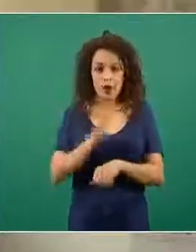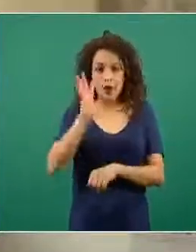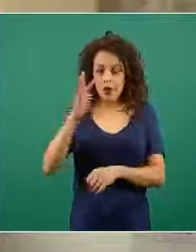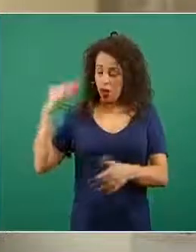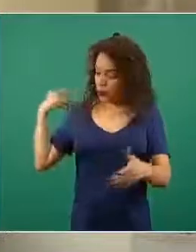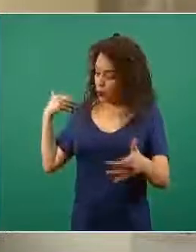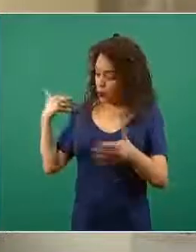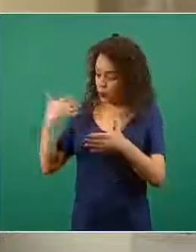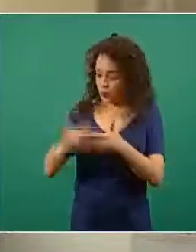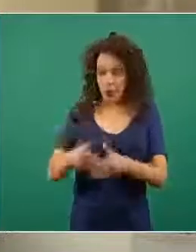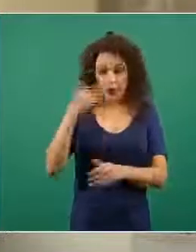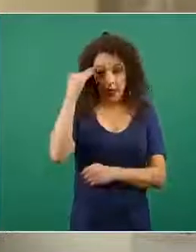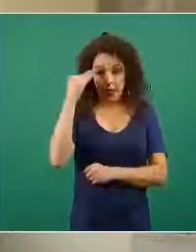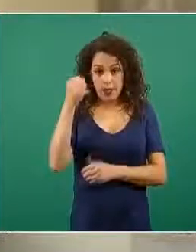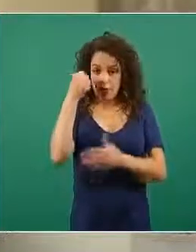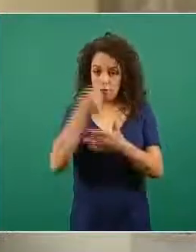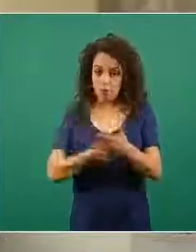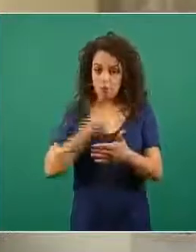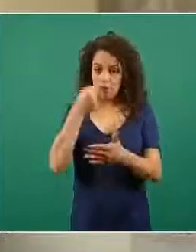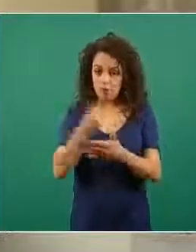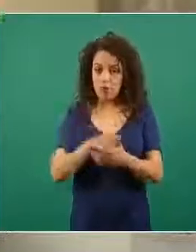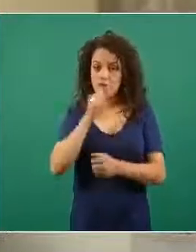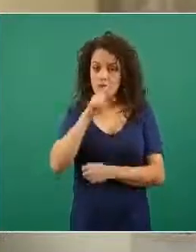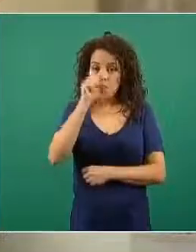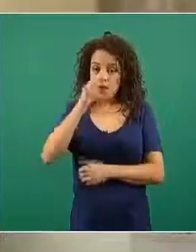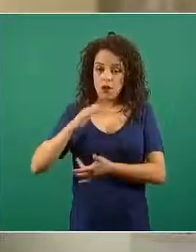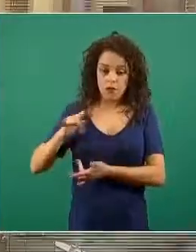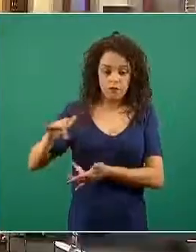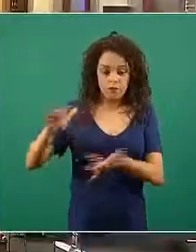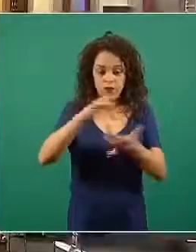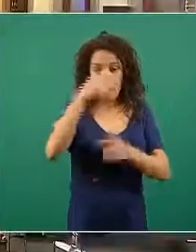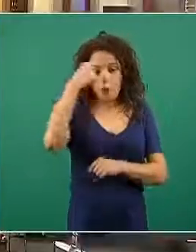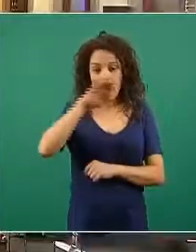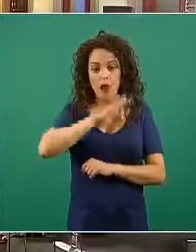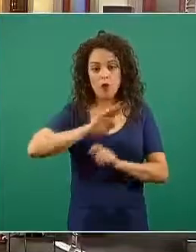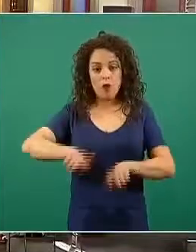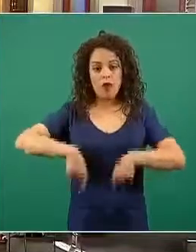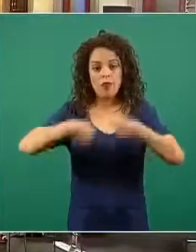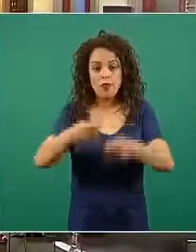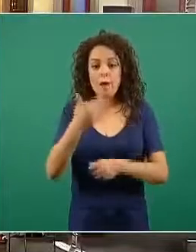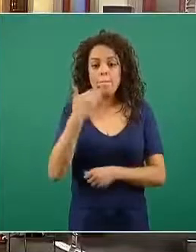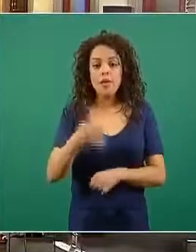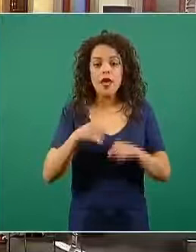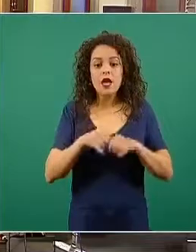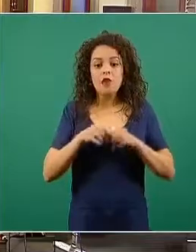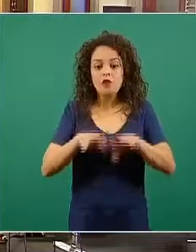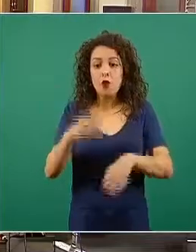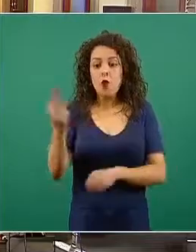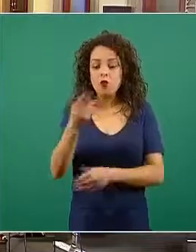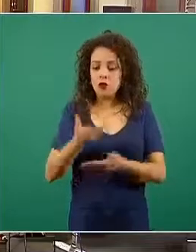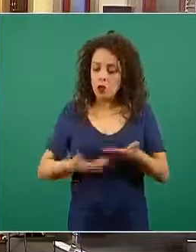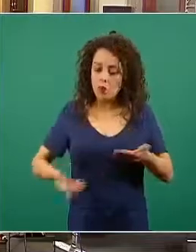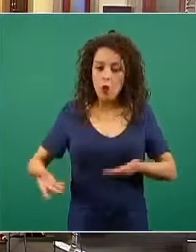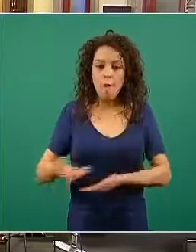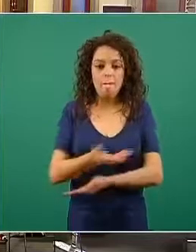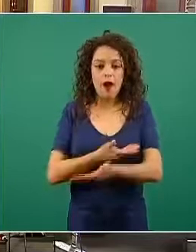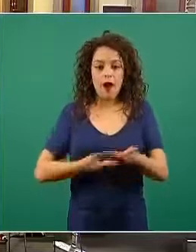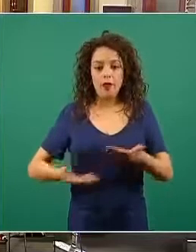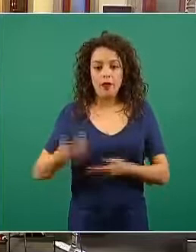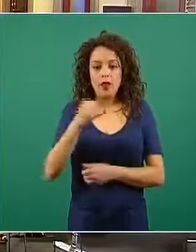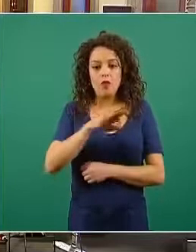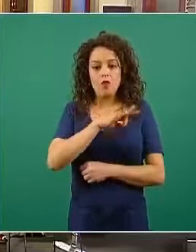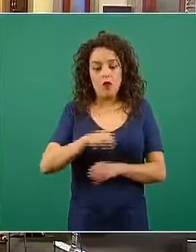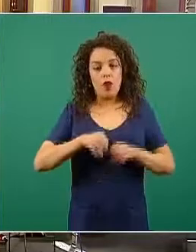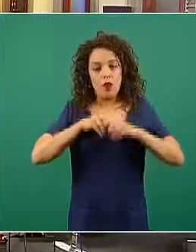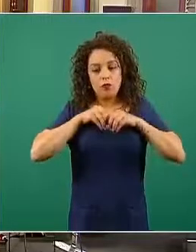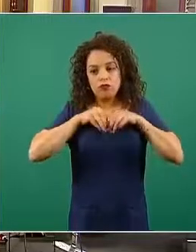también por medio de redes sociales, para poder plantear una buena información que ustedes nos han compartido y que se pueda expandir